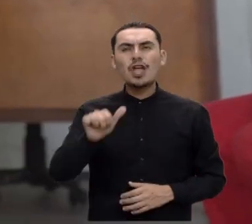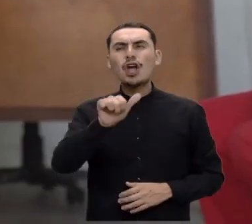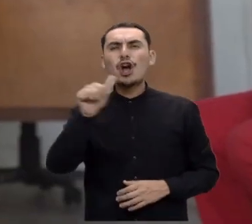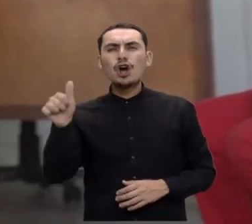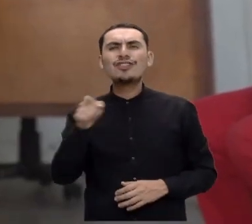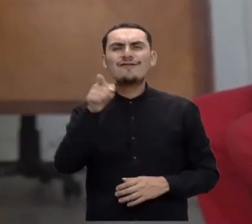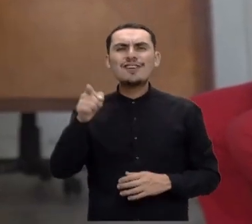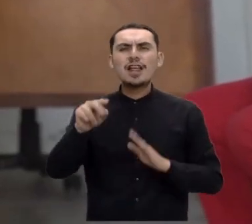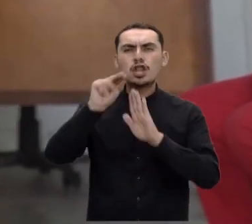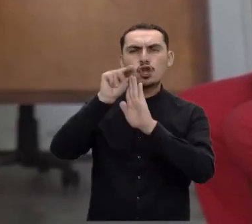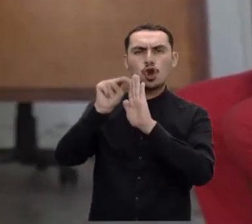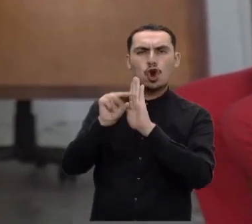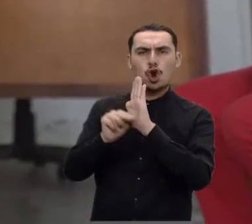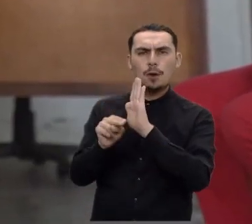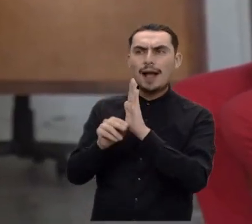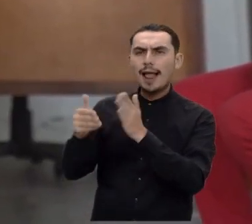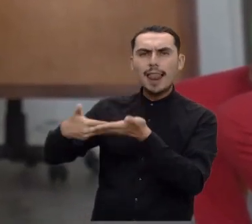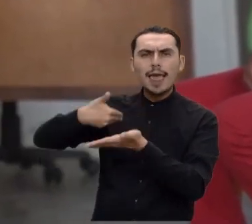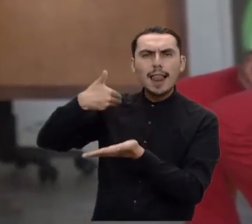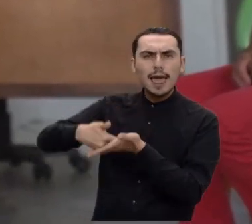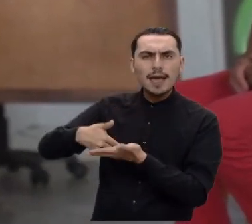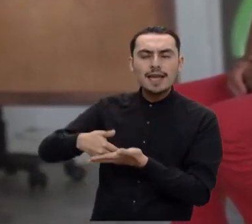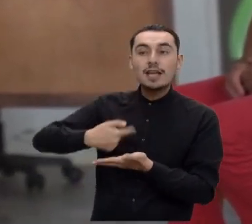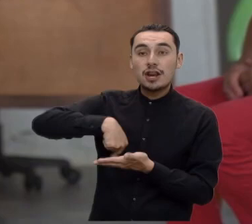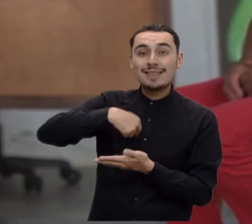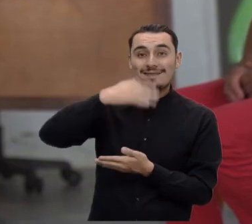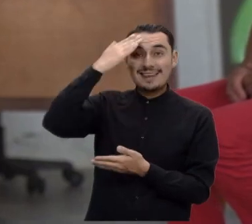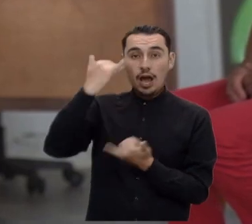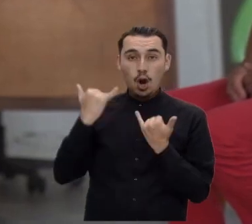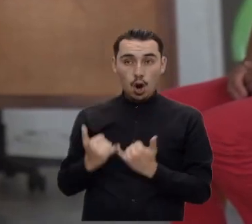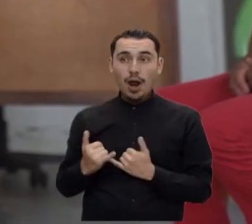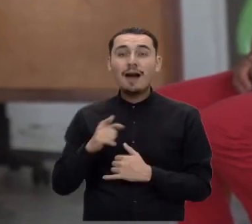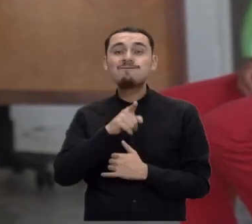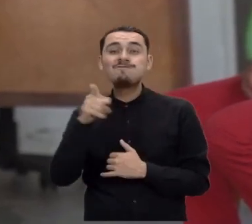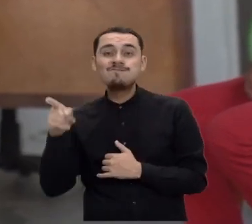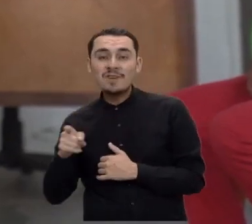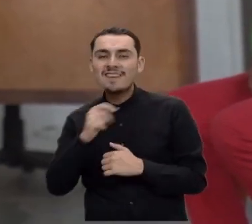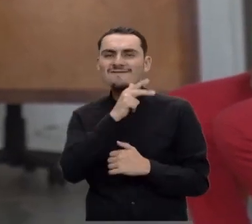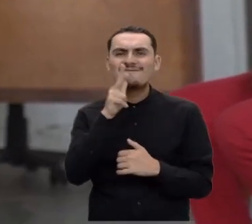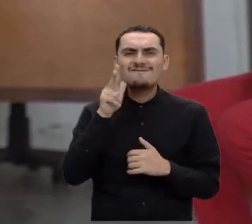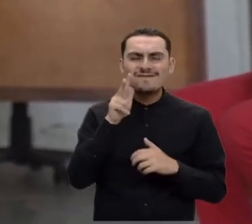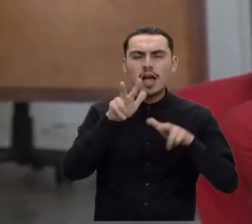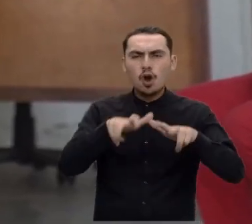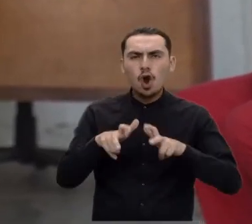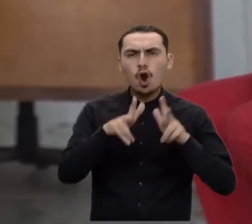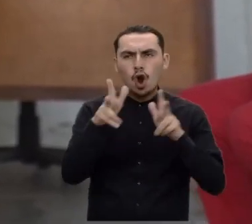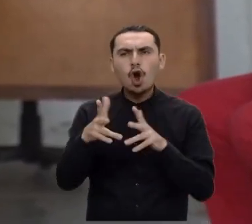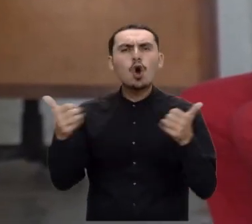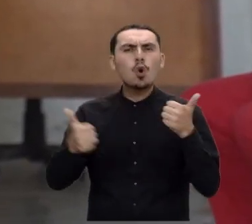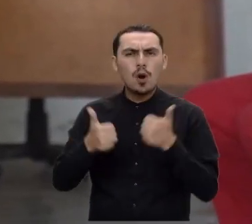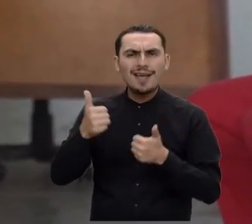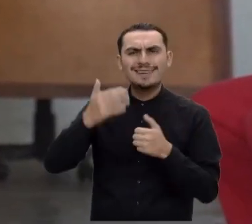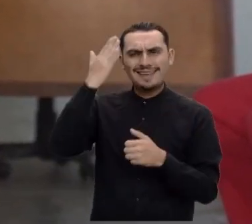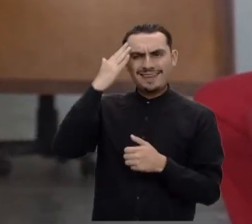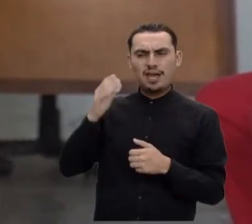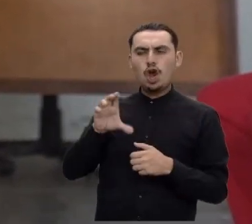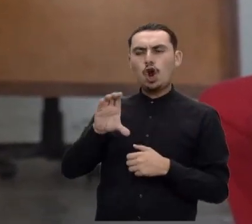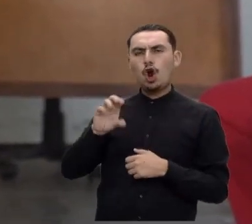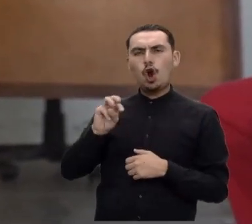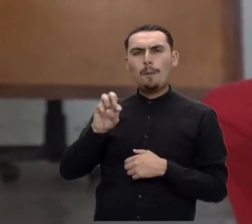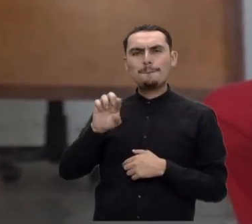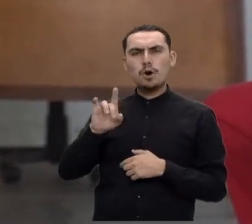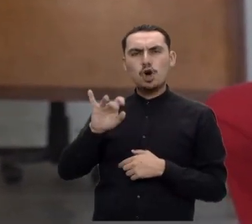Otra exigencia de la norma de granjas bioseguras es contar con una instalación que se llama una